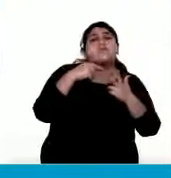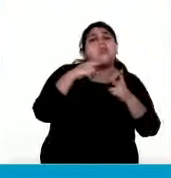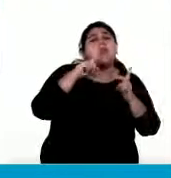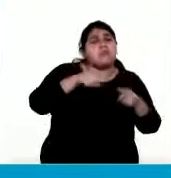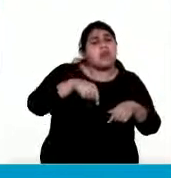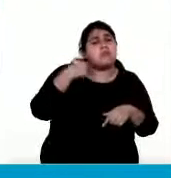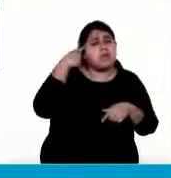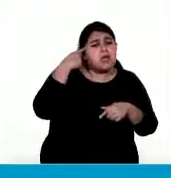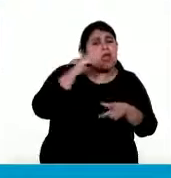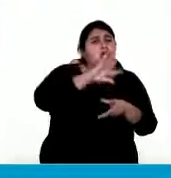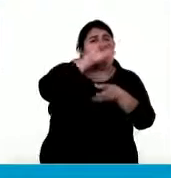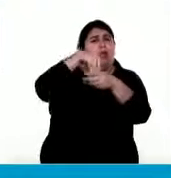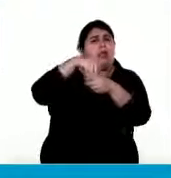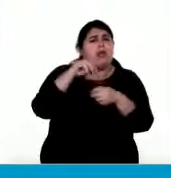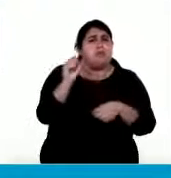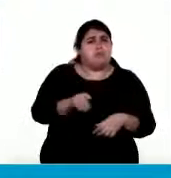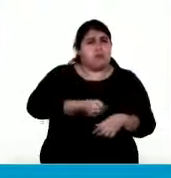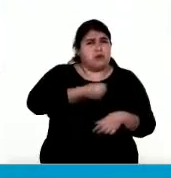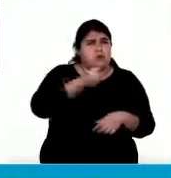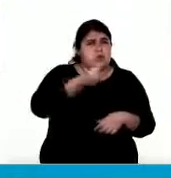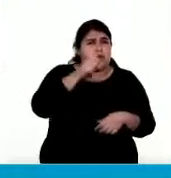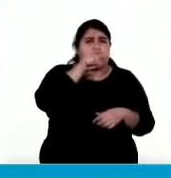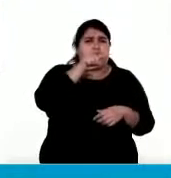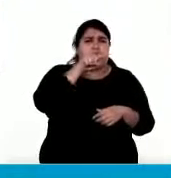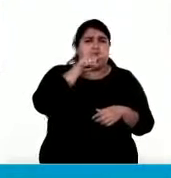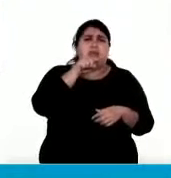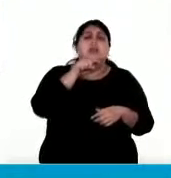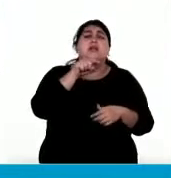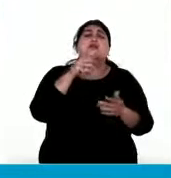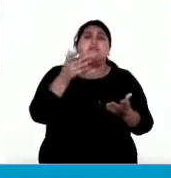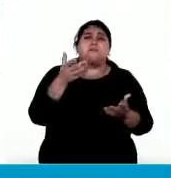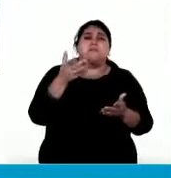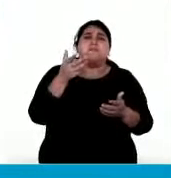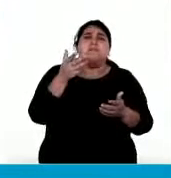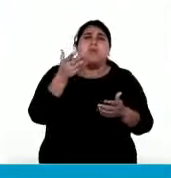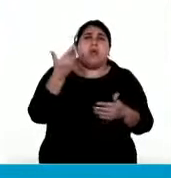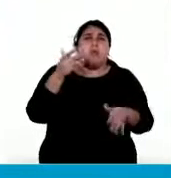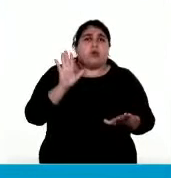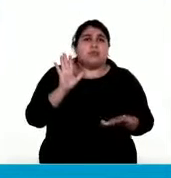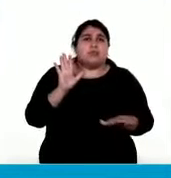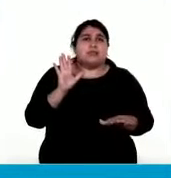muy interesante este punto de que también podría estar